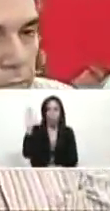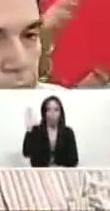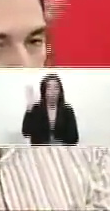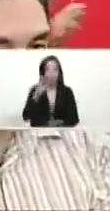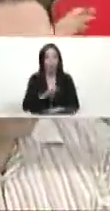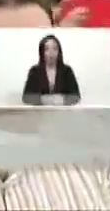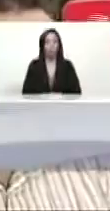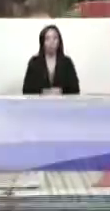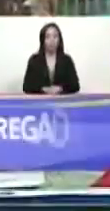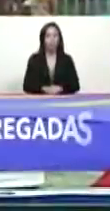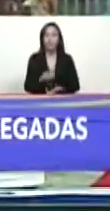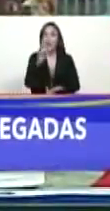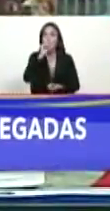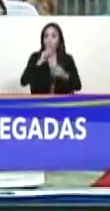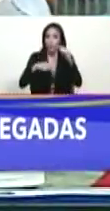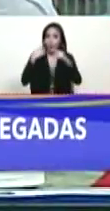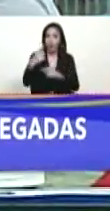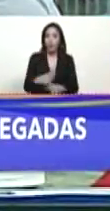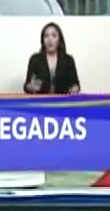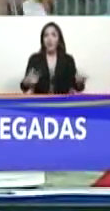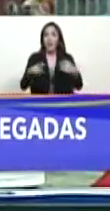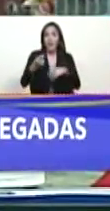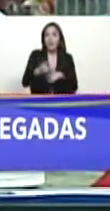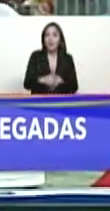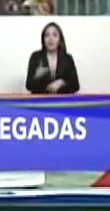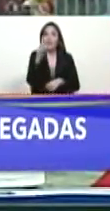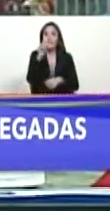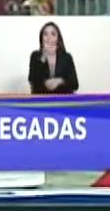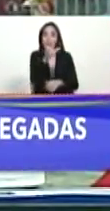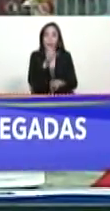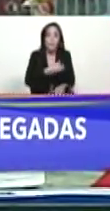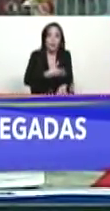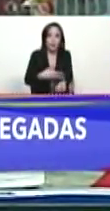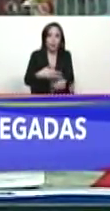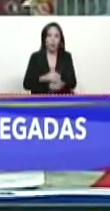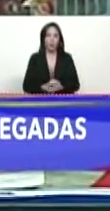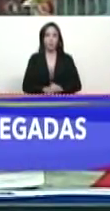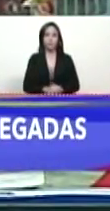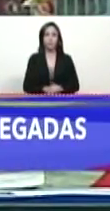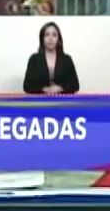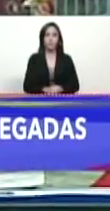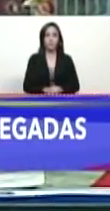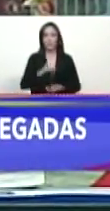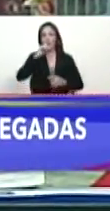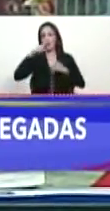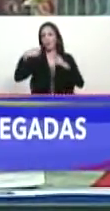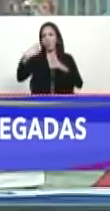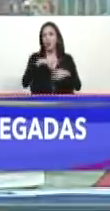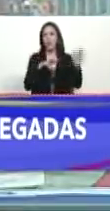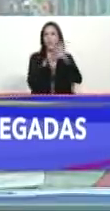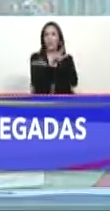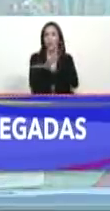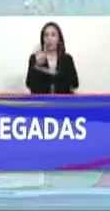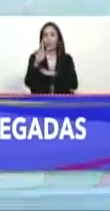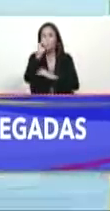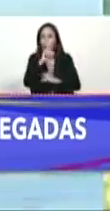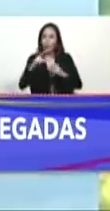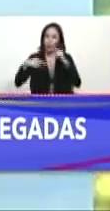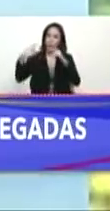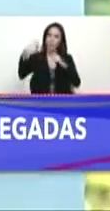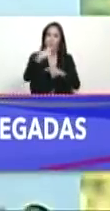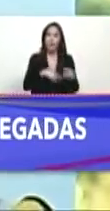juro. Dentro de un año estoy entregando la llave 3 millones. Y dentro de 3-4 años estoy entregando la